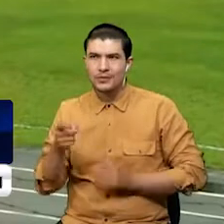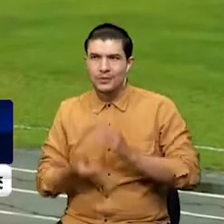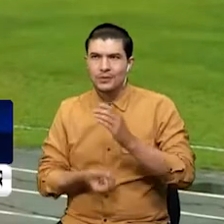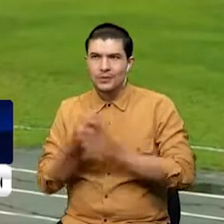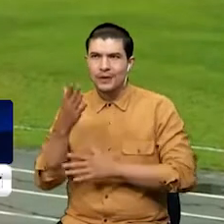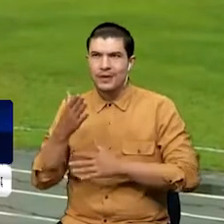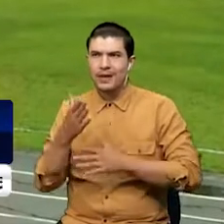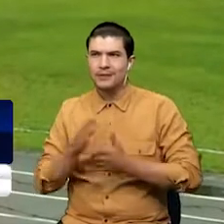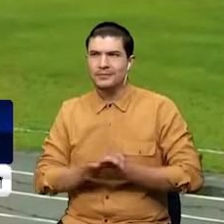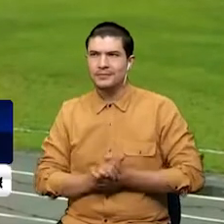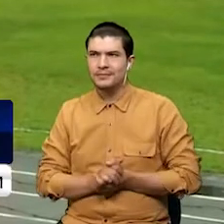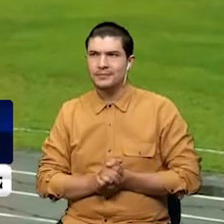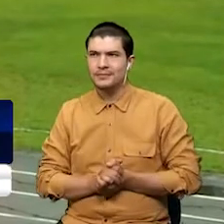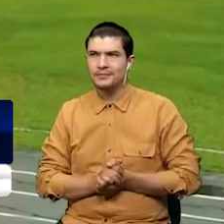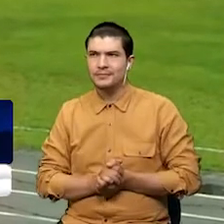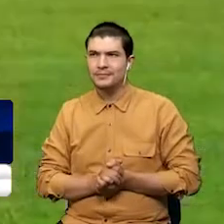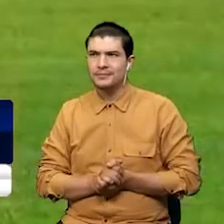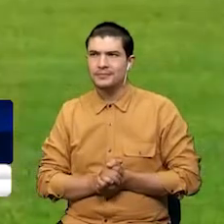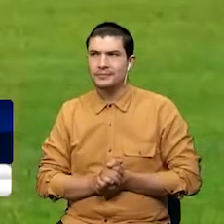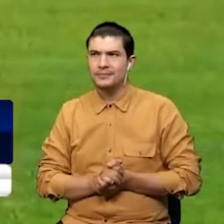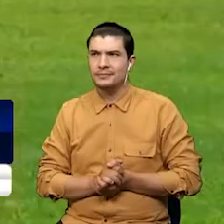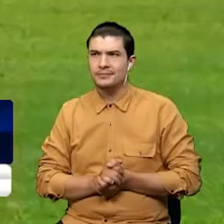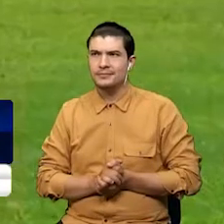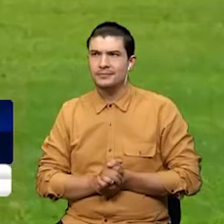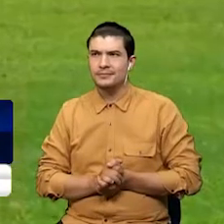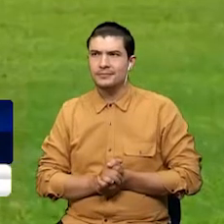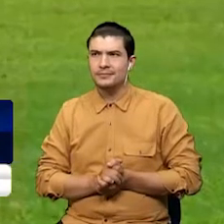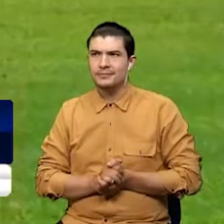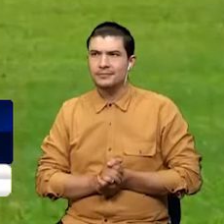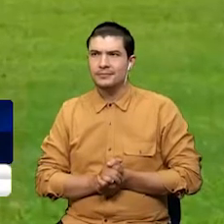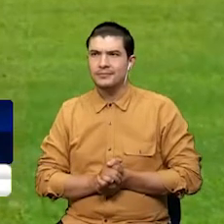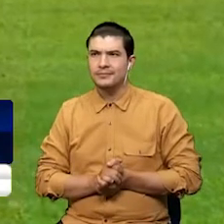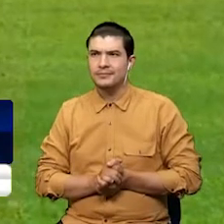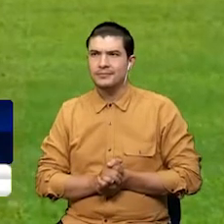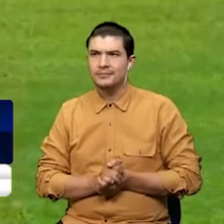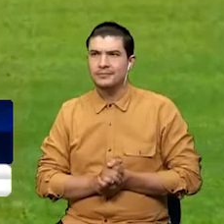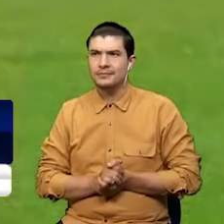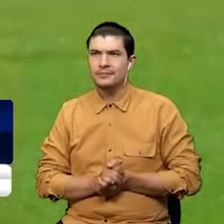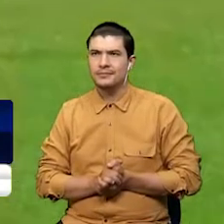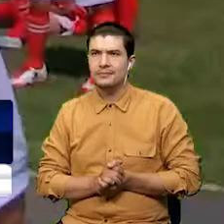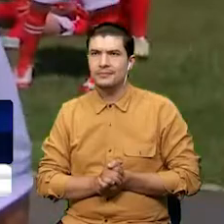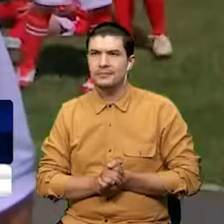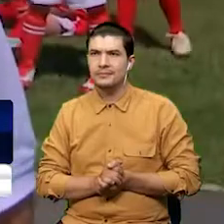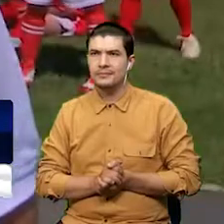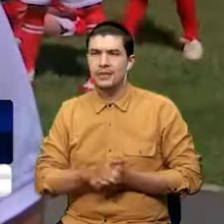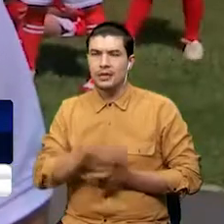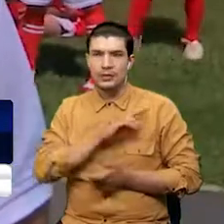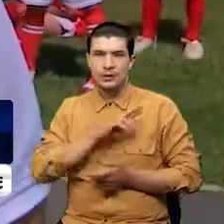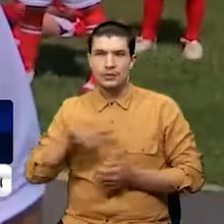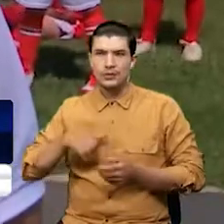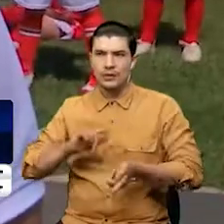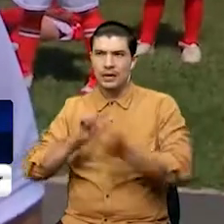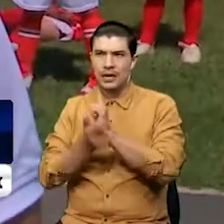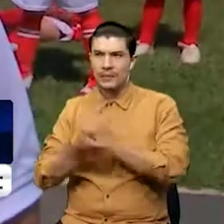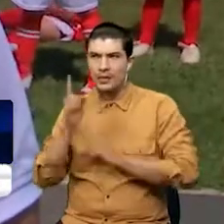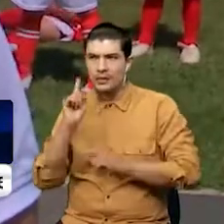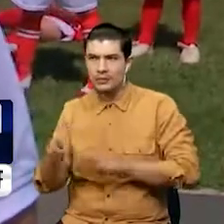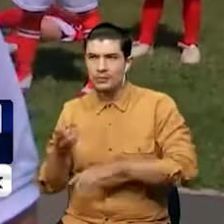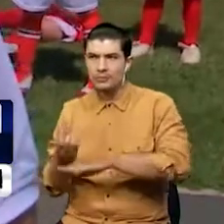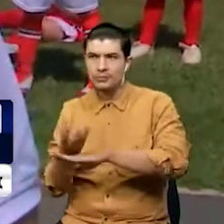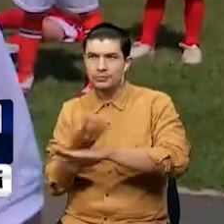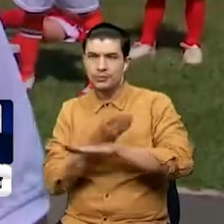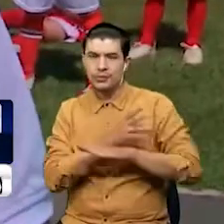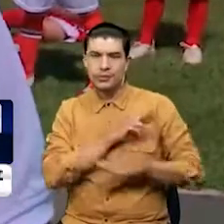en el segundo semestre lo someterán algunos arreglos que lo hará ver como uno de los mejores del departamento vamos a cambiar totalmente la grama vamos a hacer una reestructuración